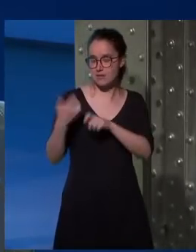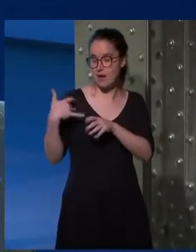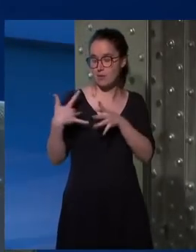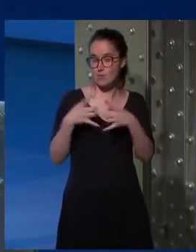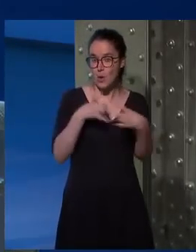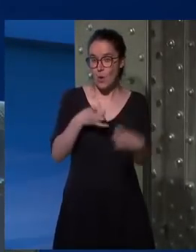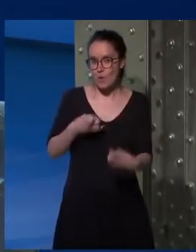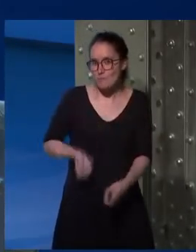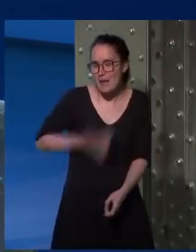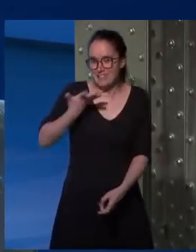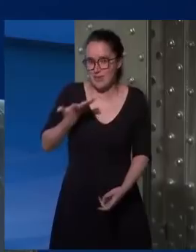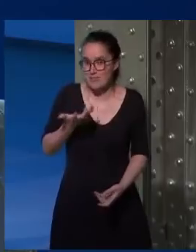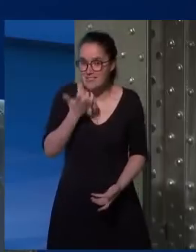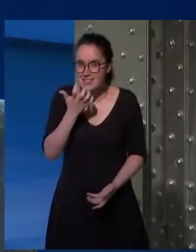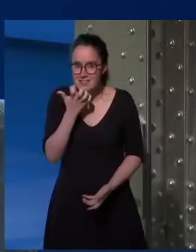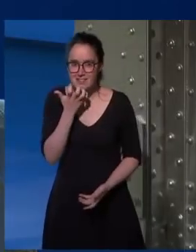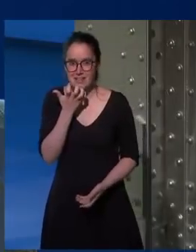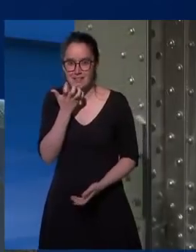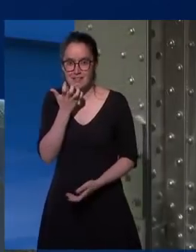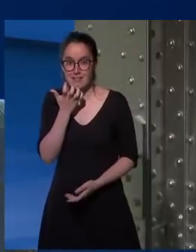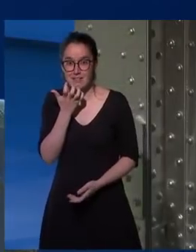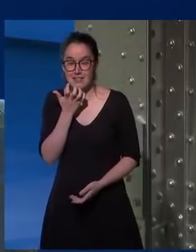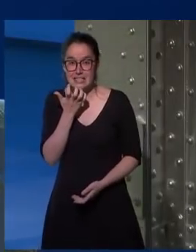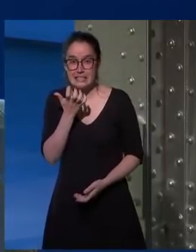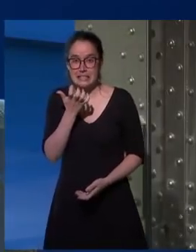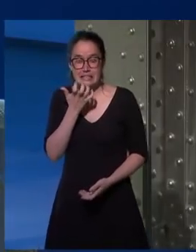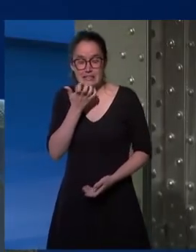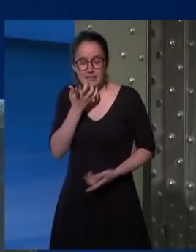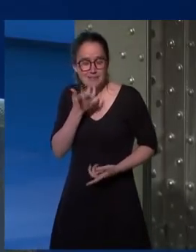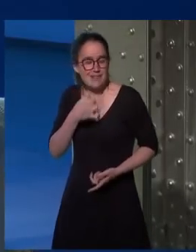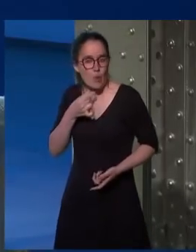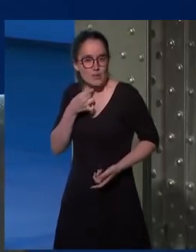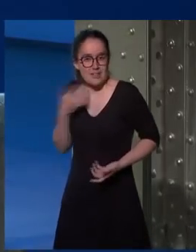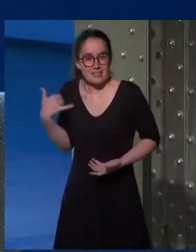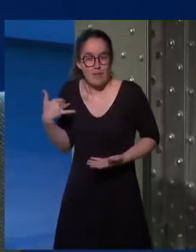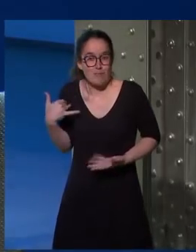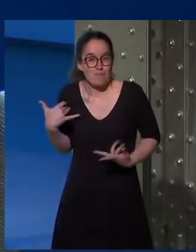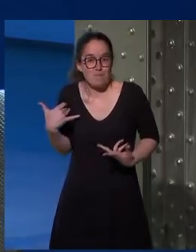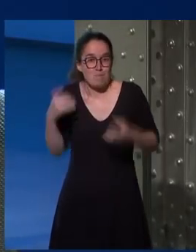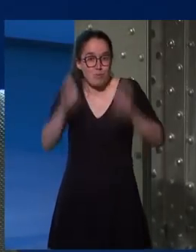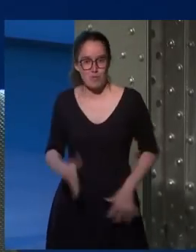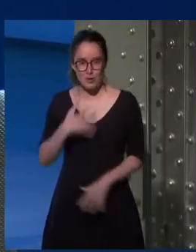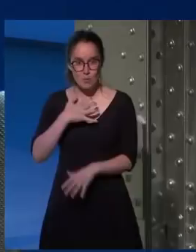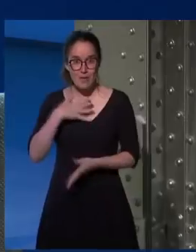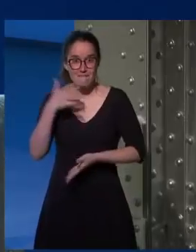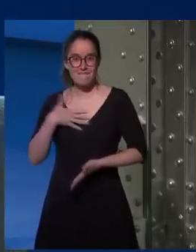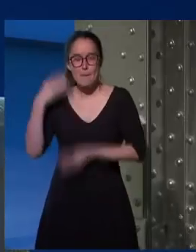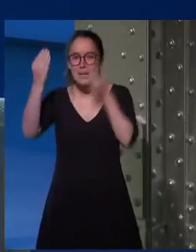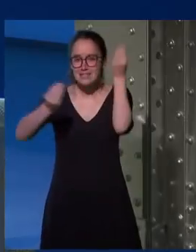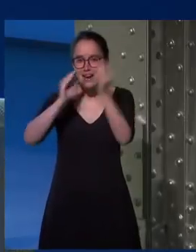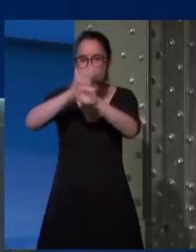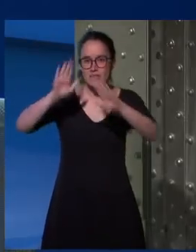engancha, así que ya, si realmente tienes el gusanillo ya no lo puedes soltar, ¿no? Y me gustaría pensar que al